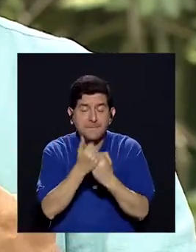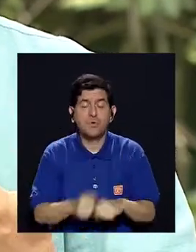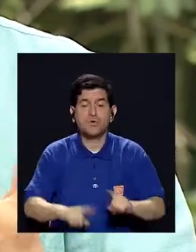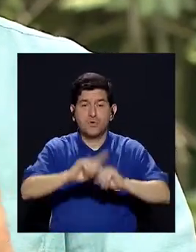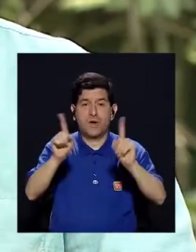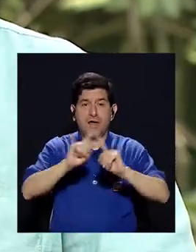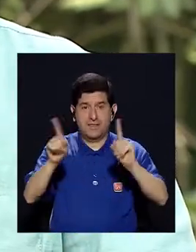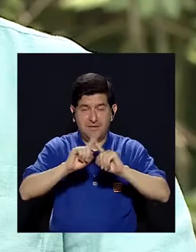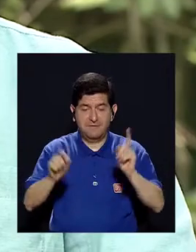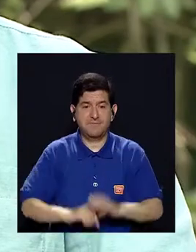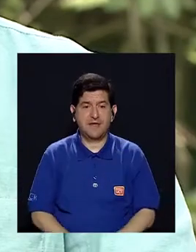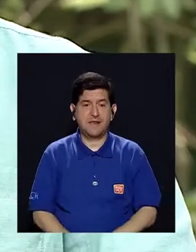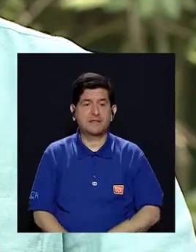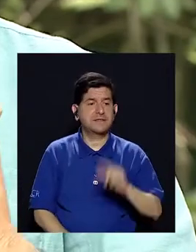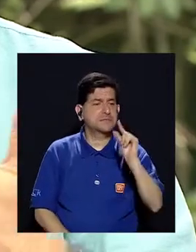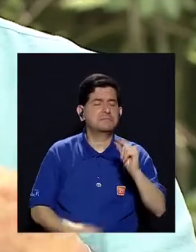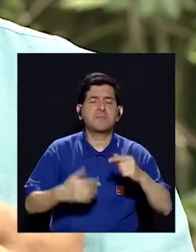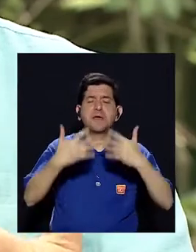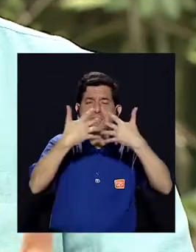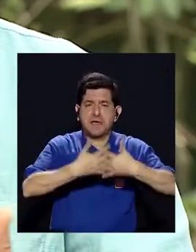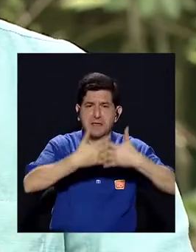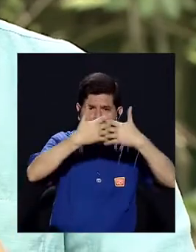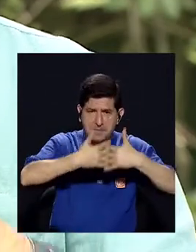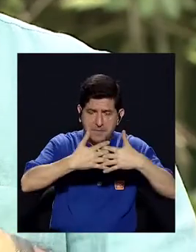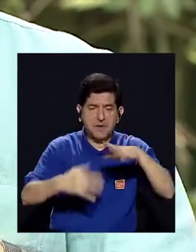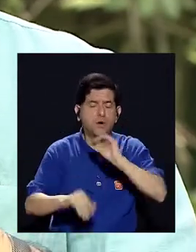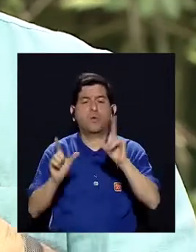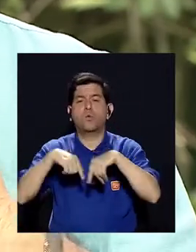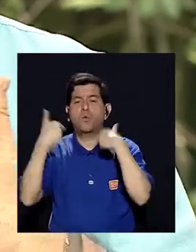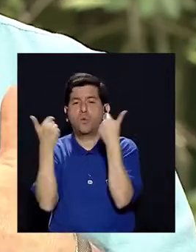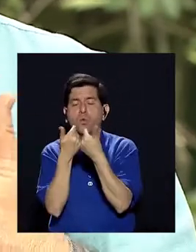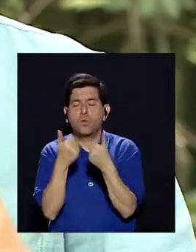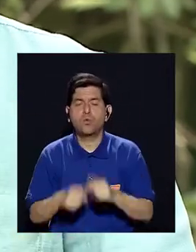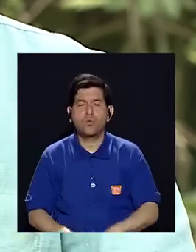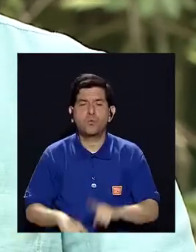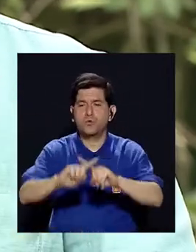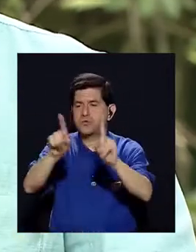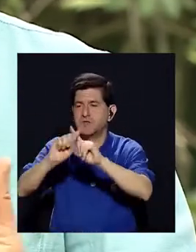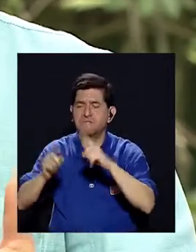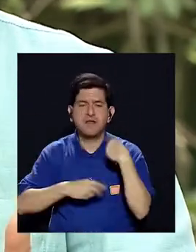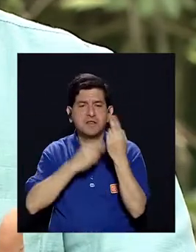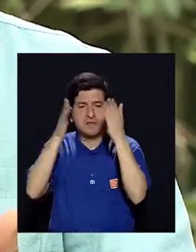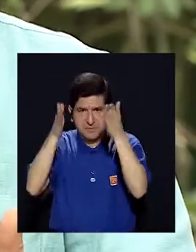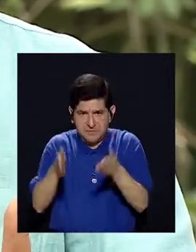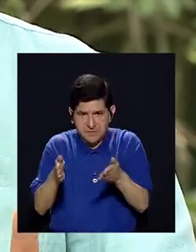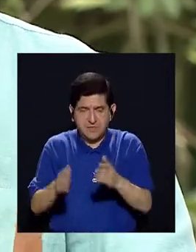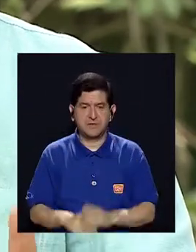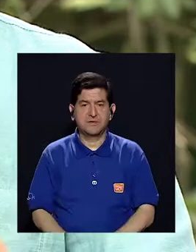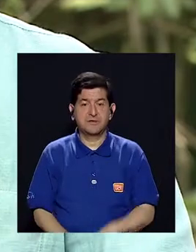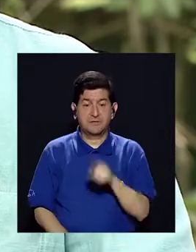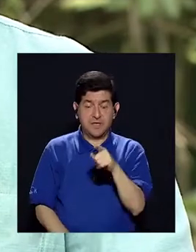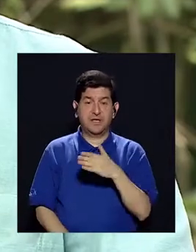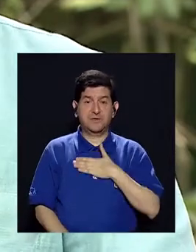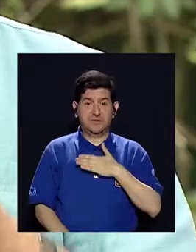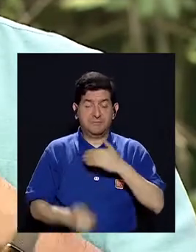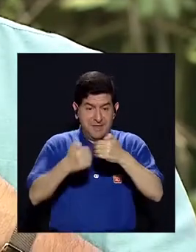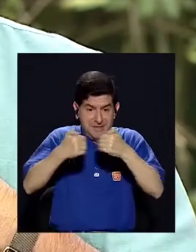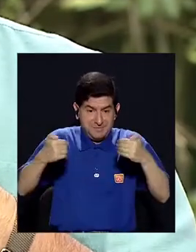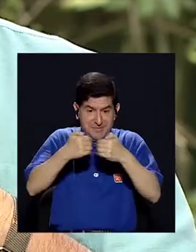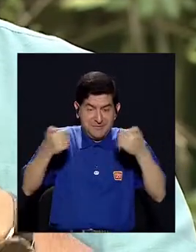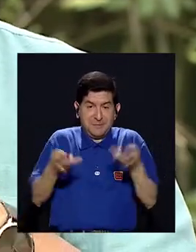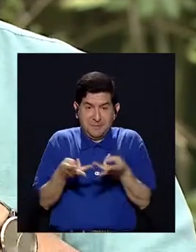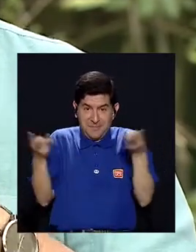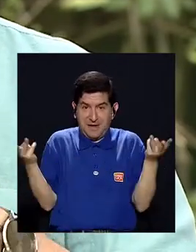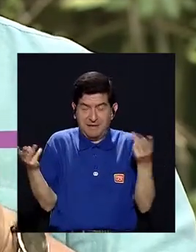los gestores, el apoyo a aquellas pequeñas empresas, a aquellos grupos organizados en los de vecinos, que me van a hacer esa